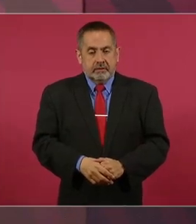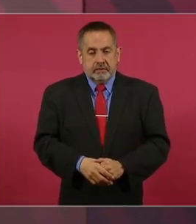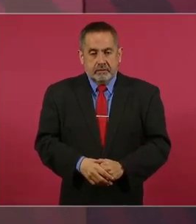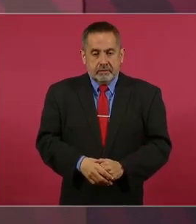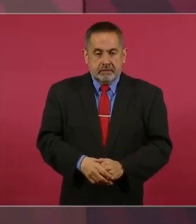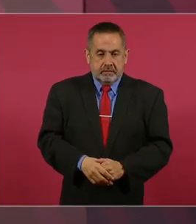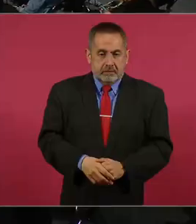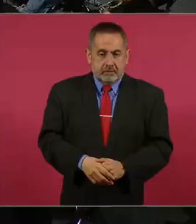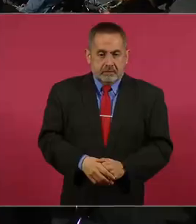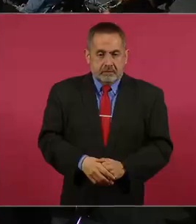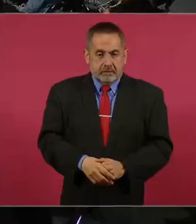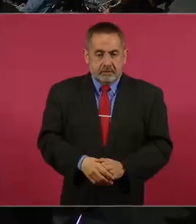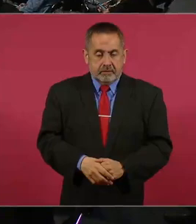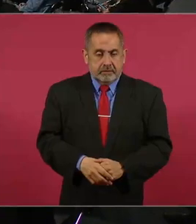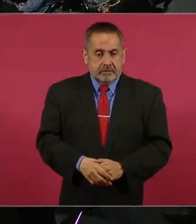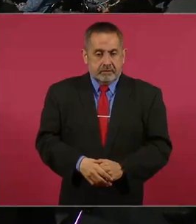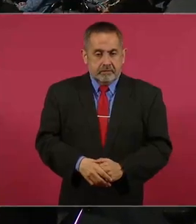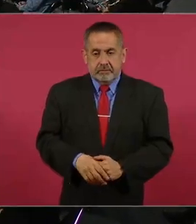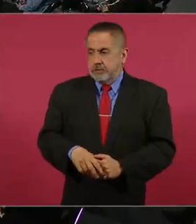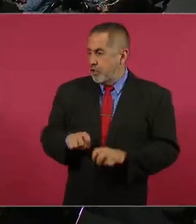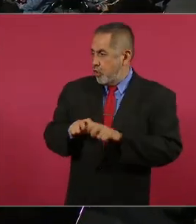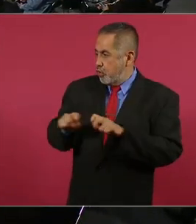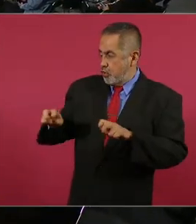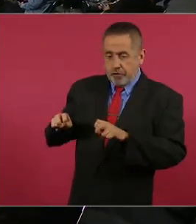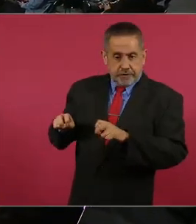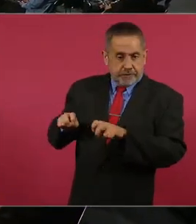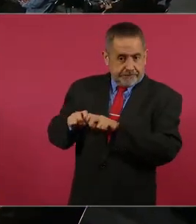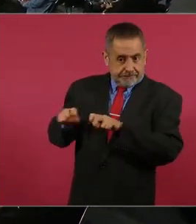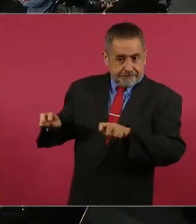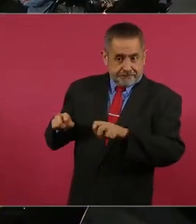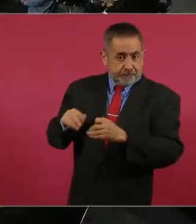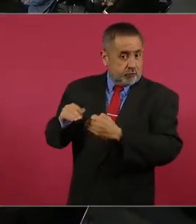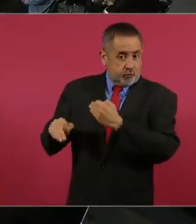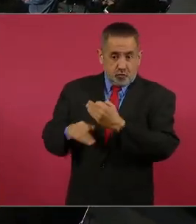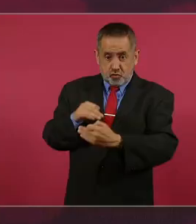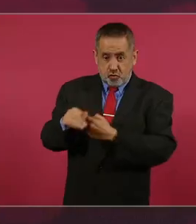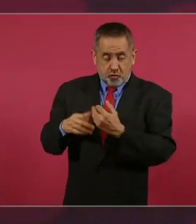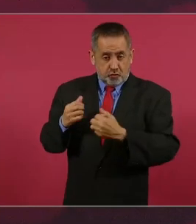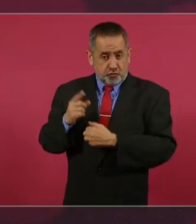Todos los que participan aquí,